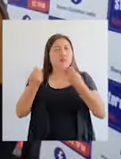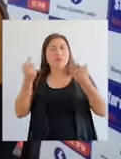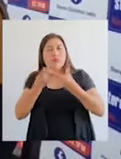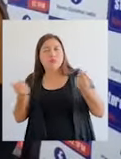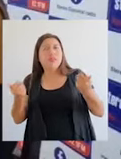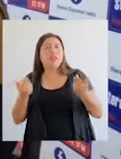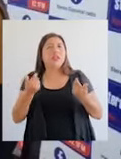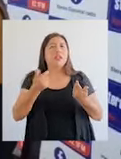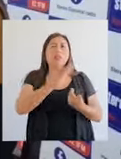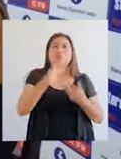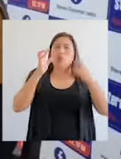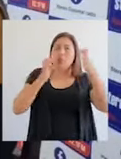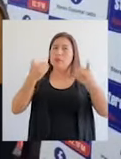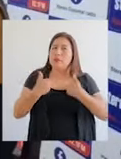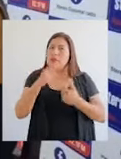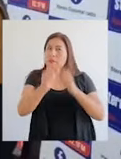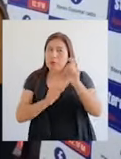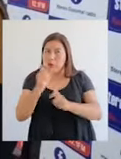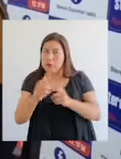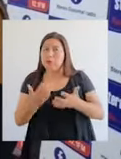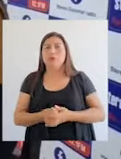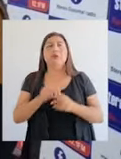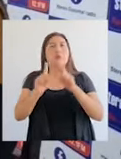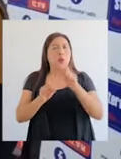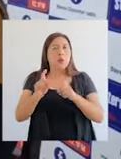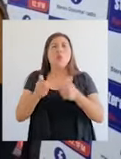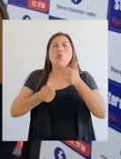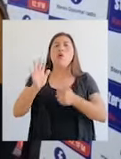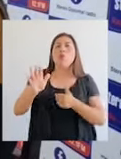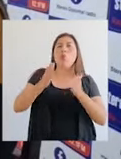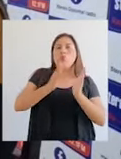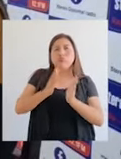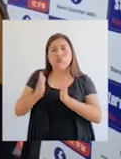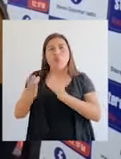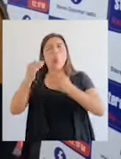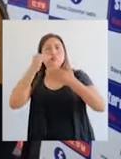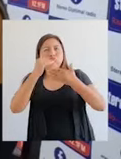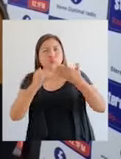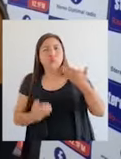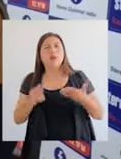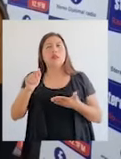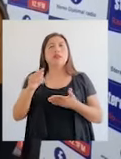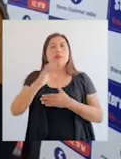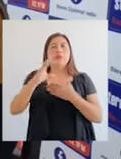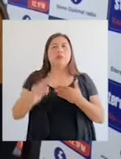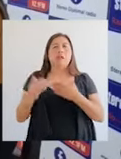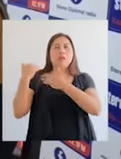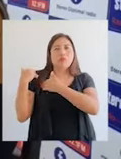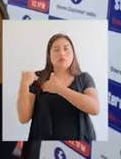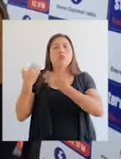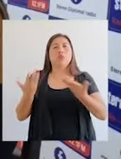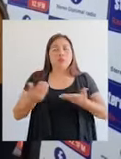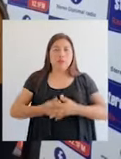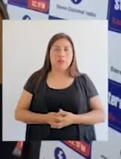de los ciudadanos. Pero yo quería empezar un poquito que nos cuente el rol que cumple CONADIS a nivel nacional, señor Gamarra.